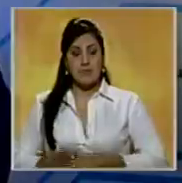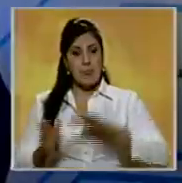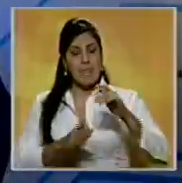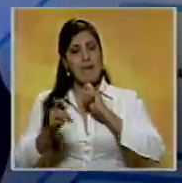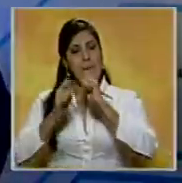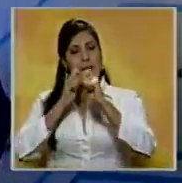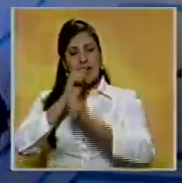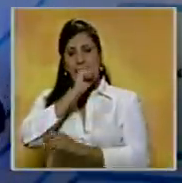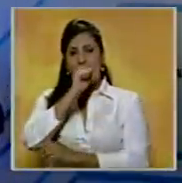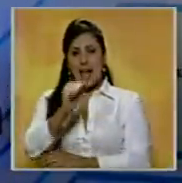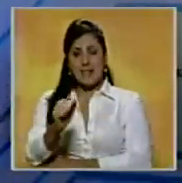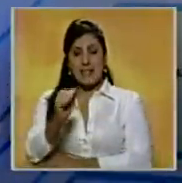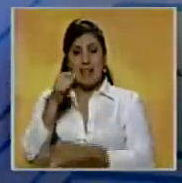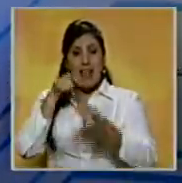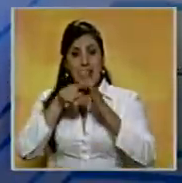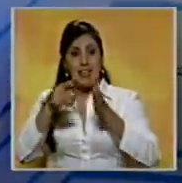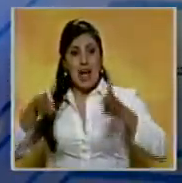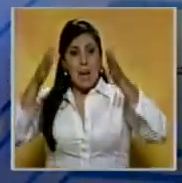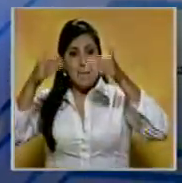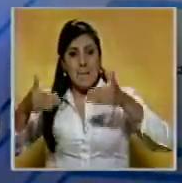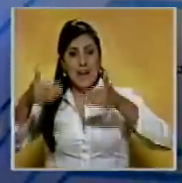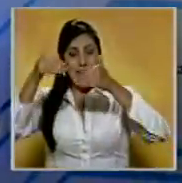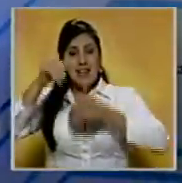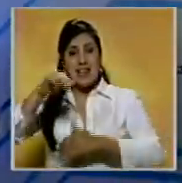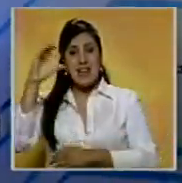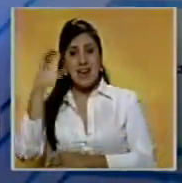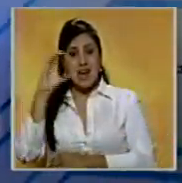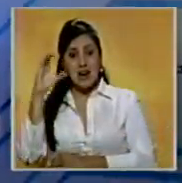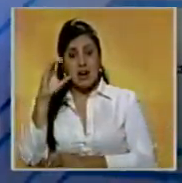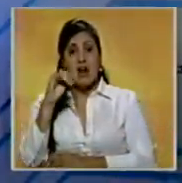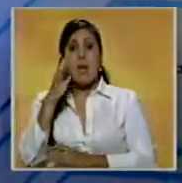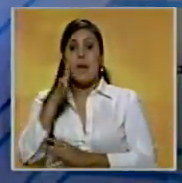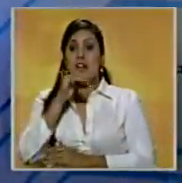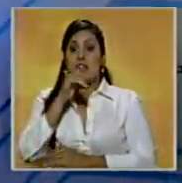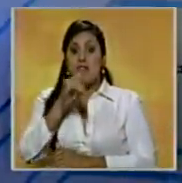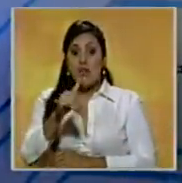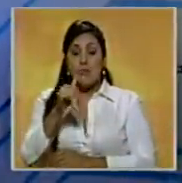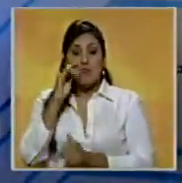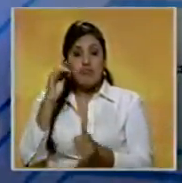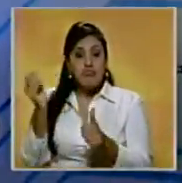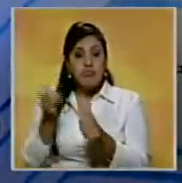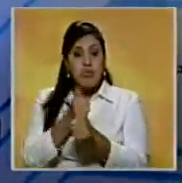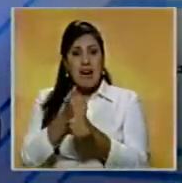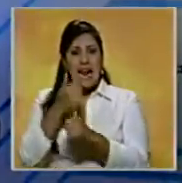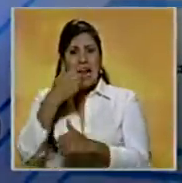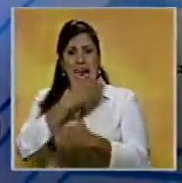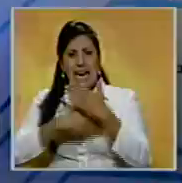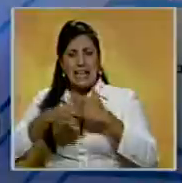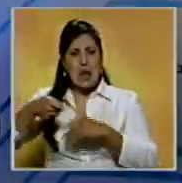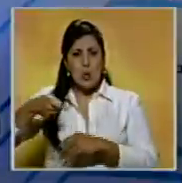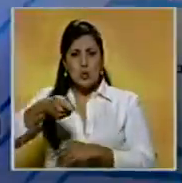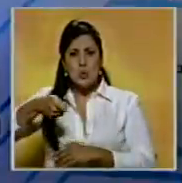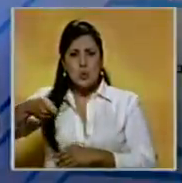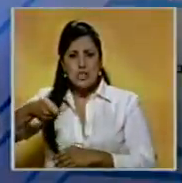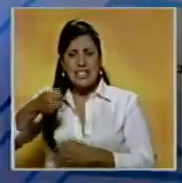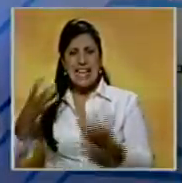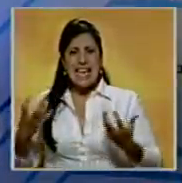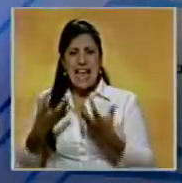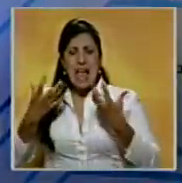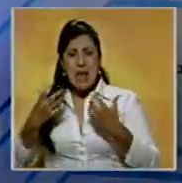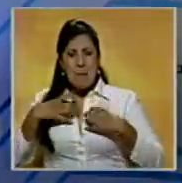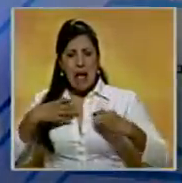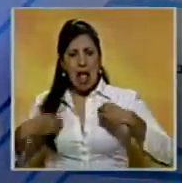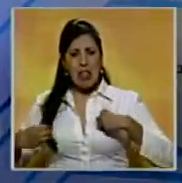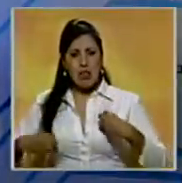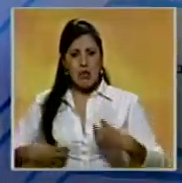un periodista fue asesinado en su apartamento en Santa Mónica aquí en Caracas según vecinos el hombre fue hallado con varias heridas de arma blanca y quemaduras